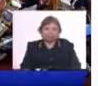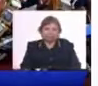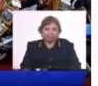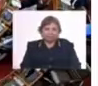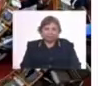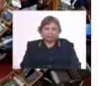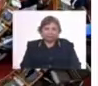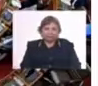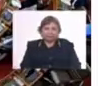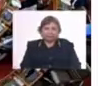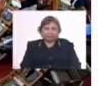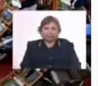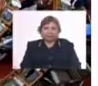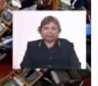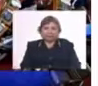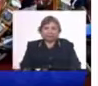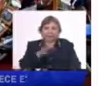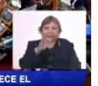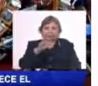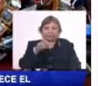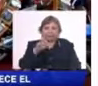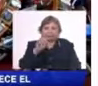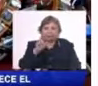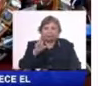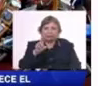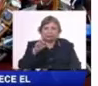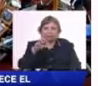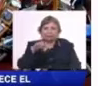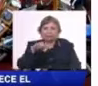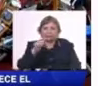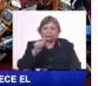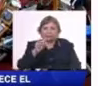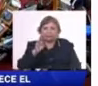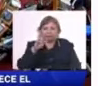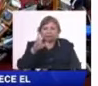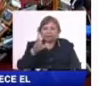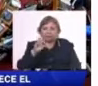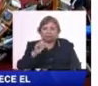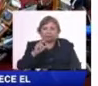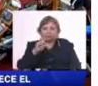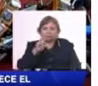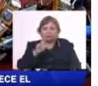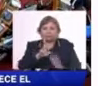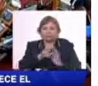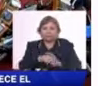Tiene la palabra congresista Flor Pablo, dos minutos.